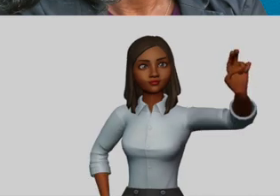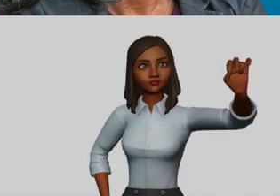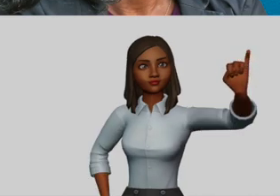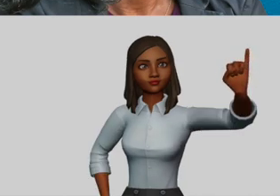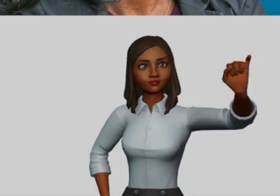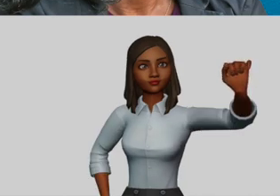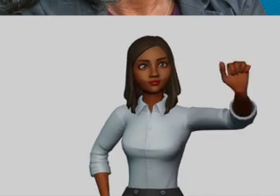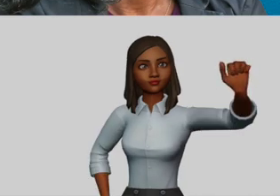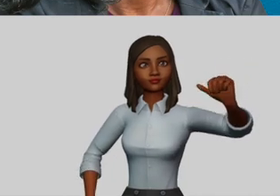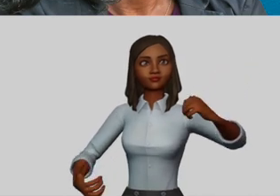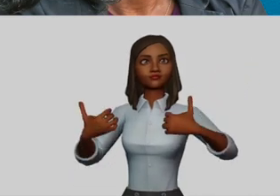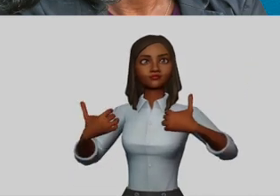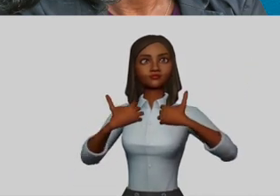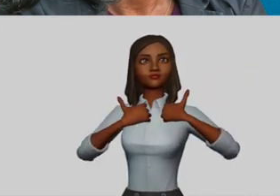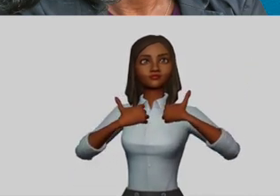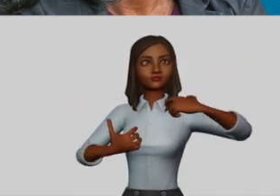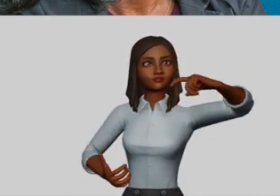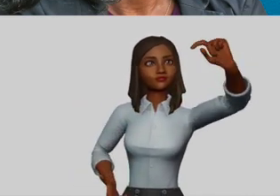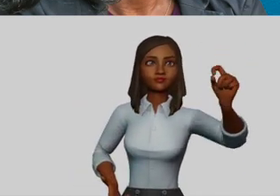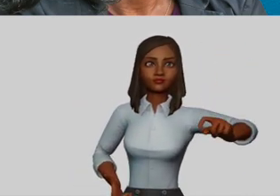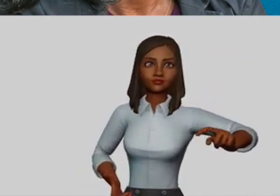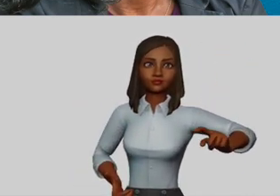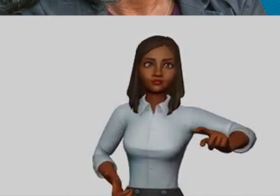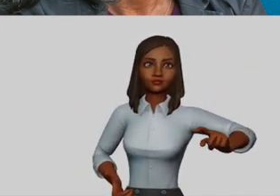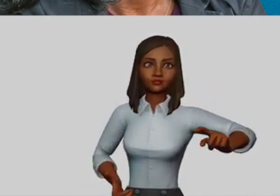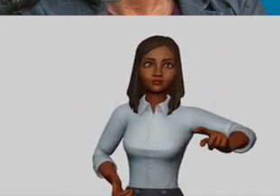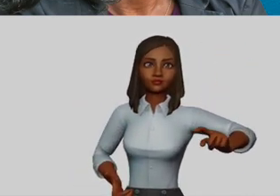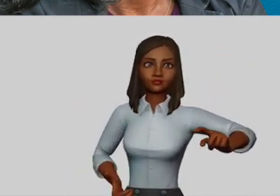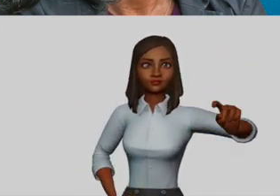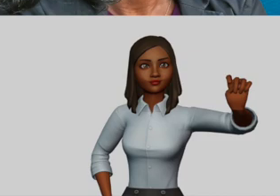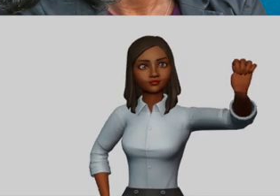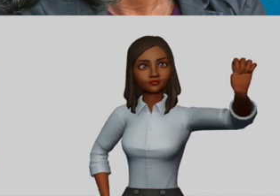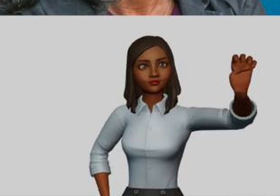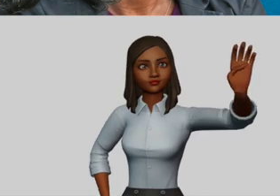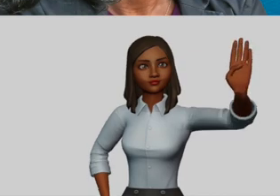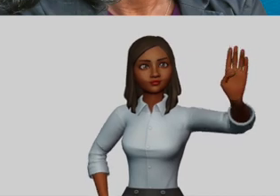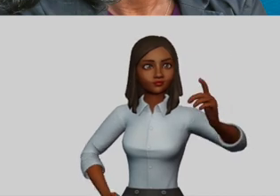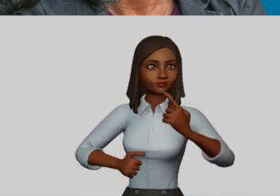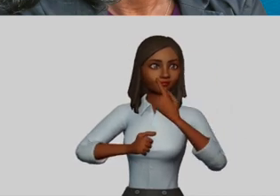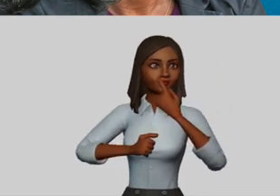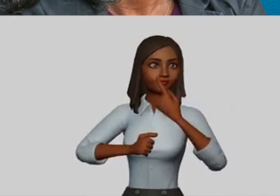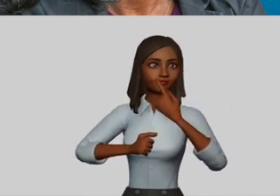las de la conferencia más grandes de sordos en el mundo.